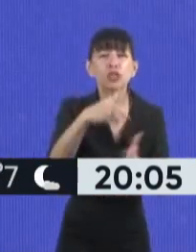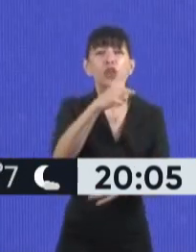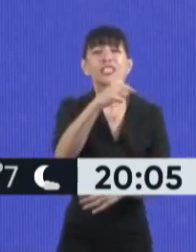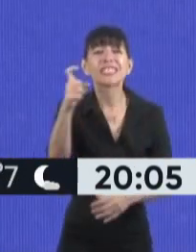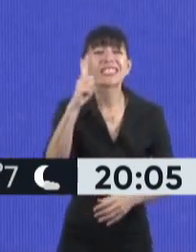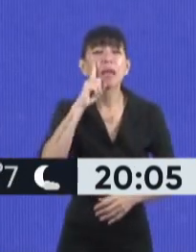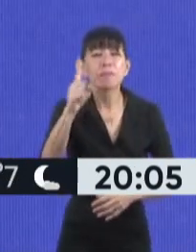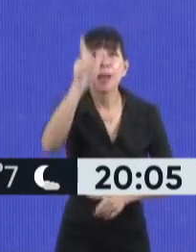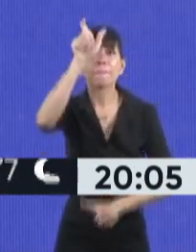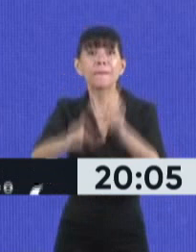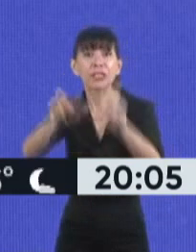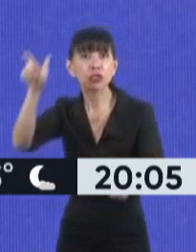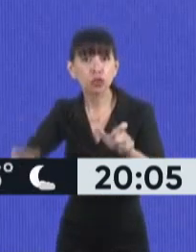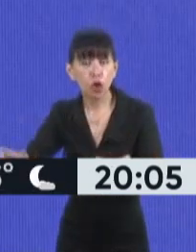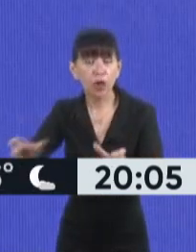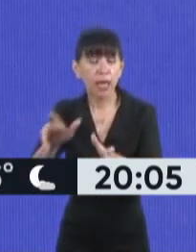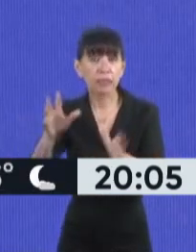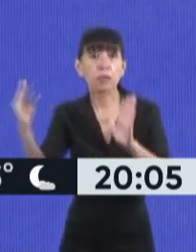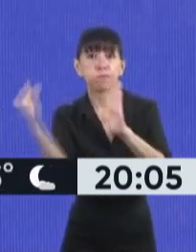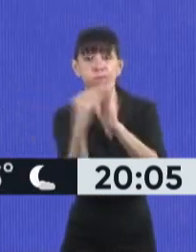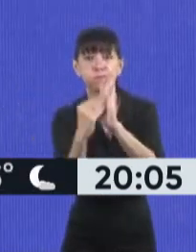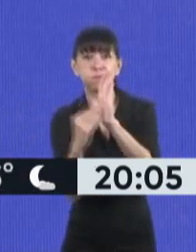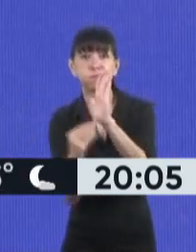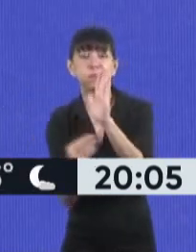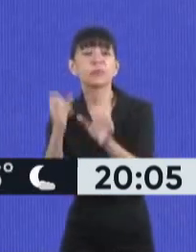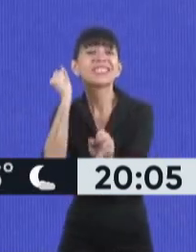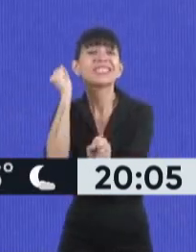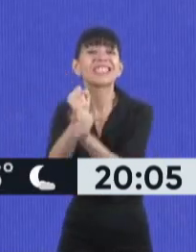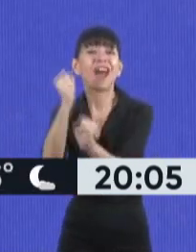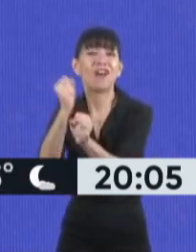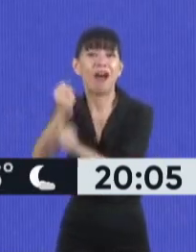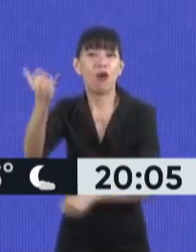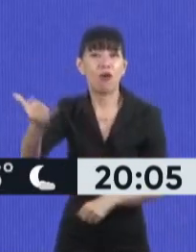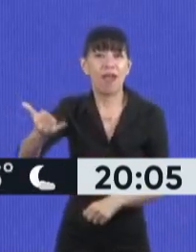han ingresado al trabajo.